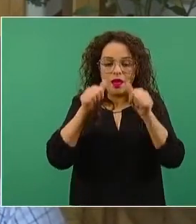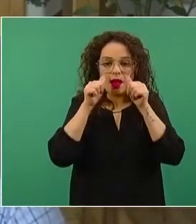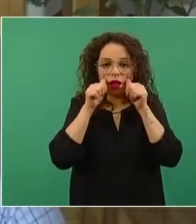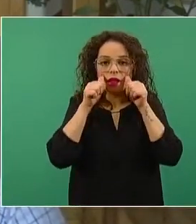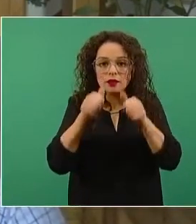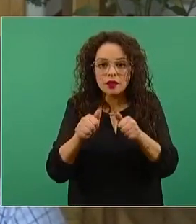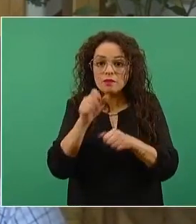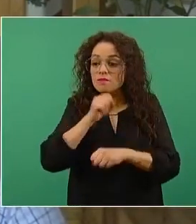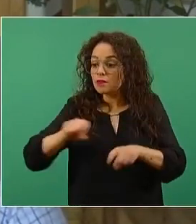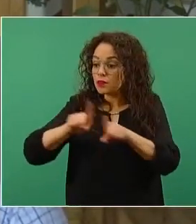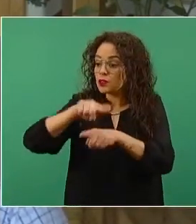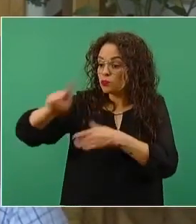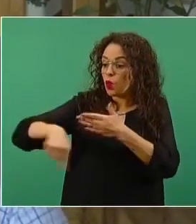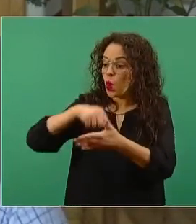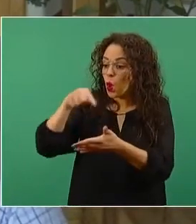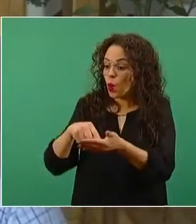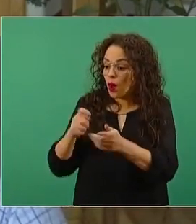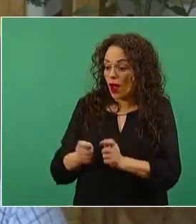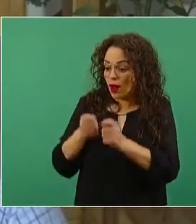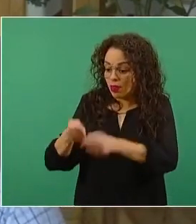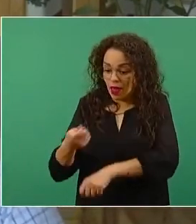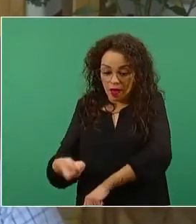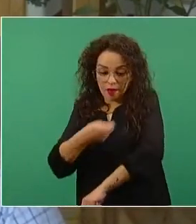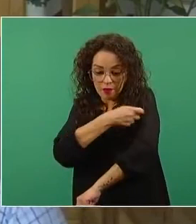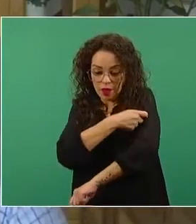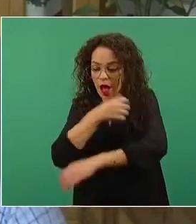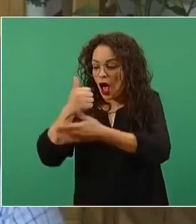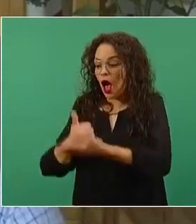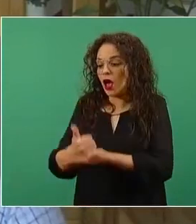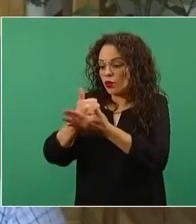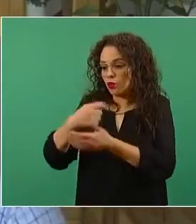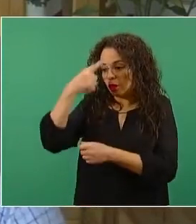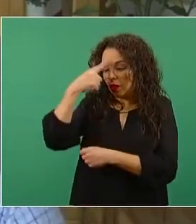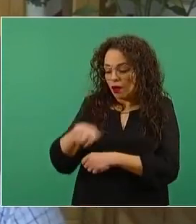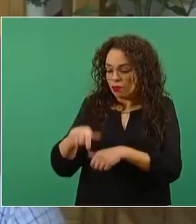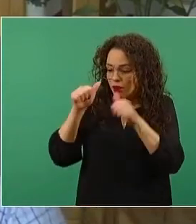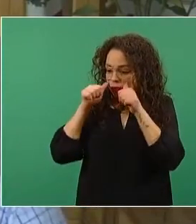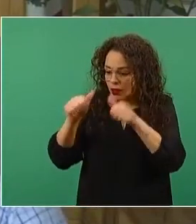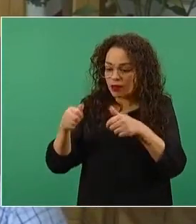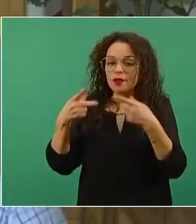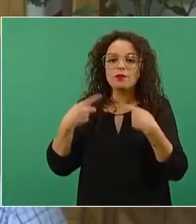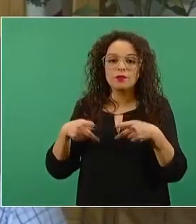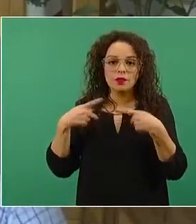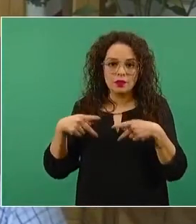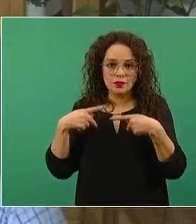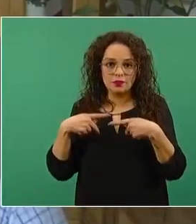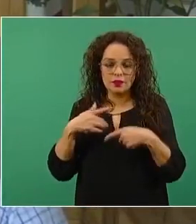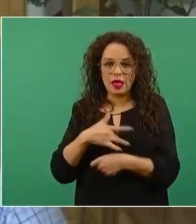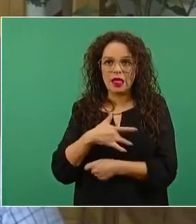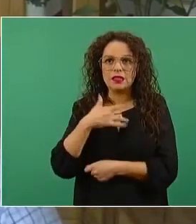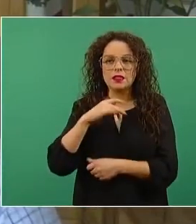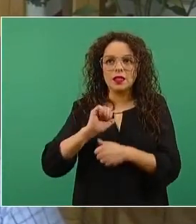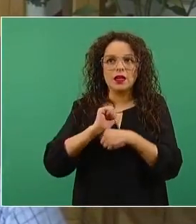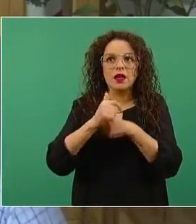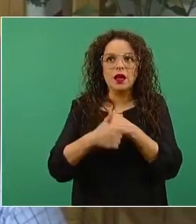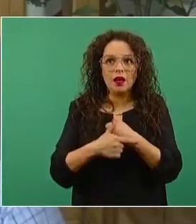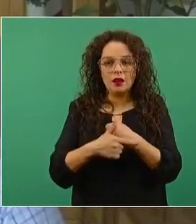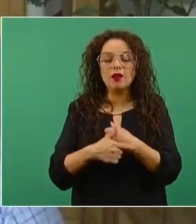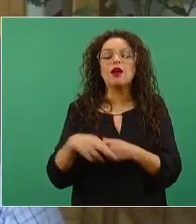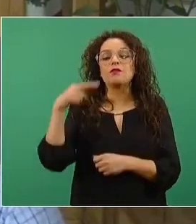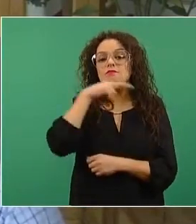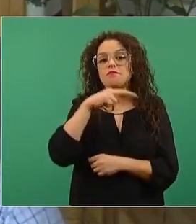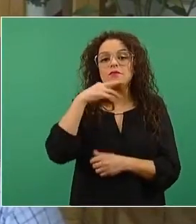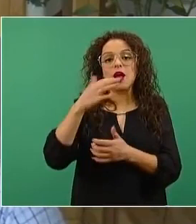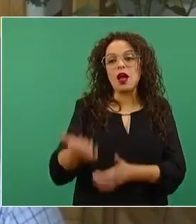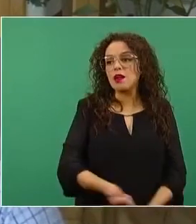mismo punto de vacunación, que permite estabilizar a la persona que está teniendo una reacción anafiláctica y su pronto traslado